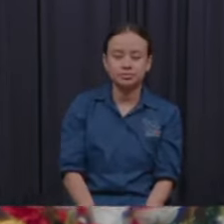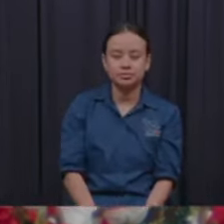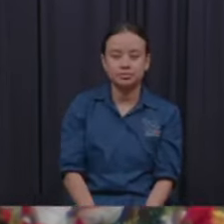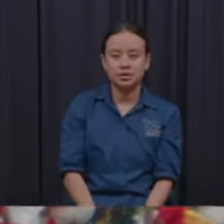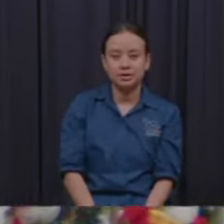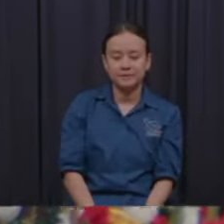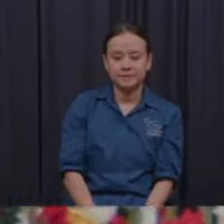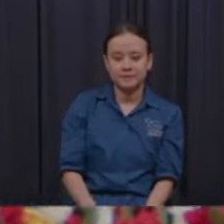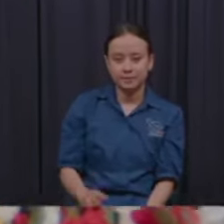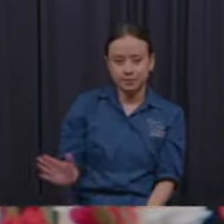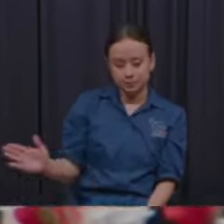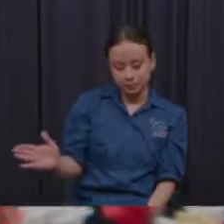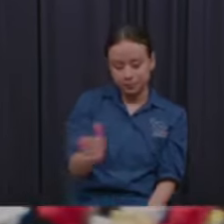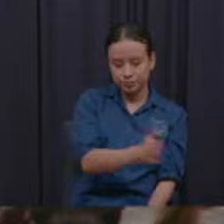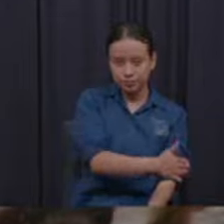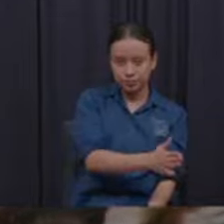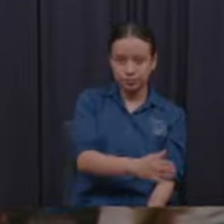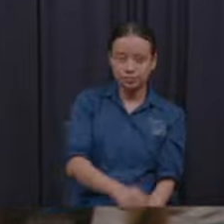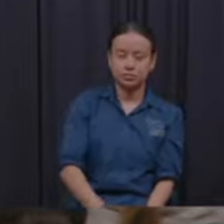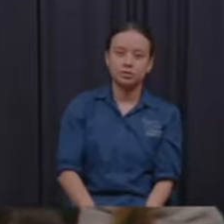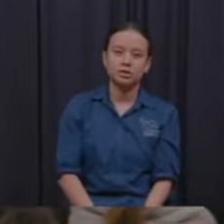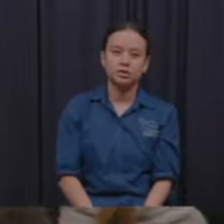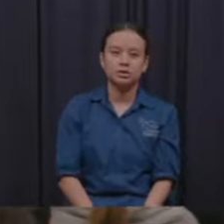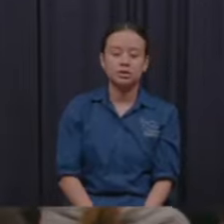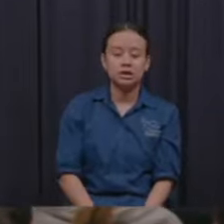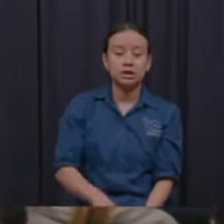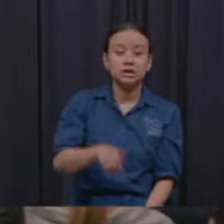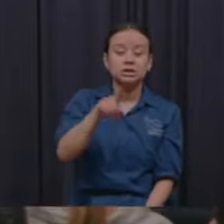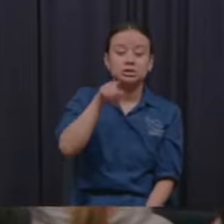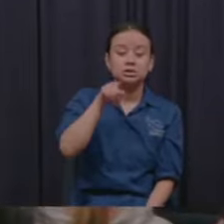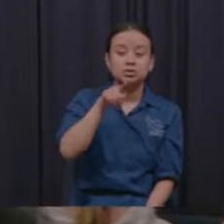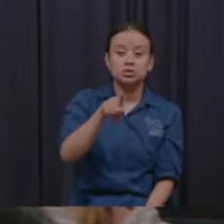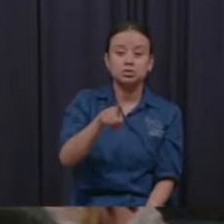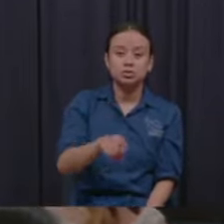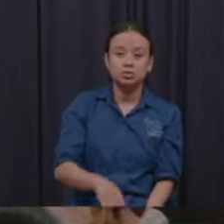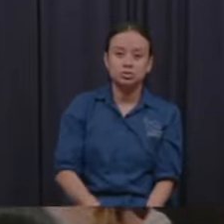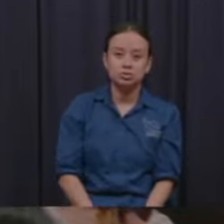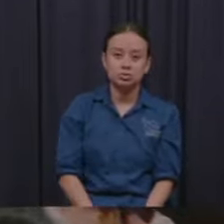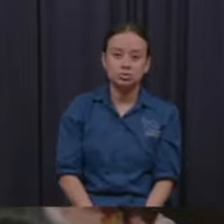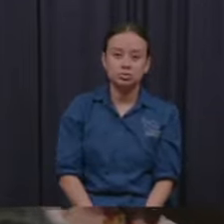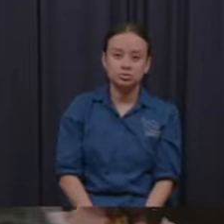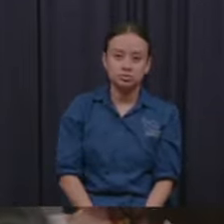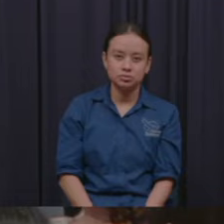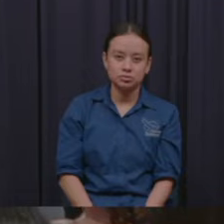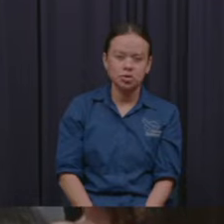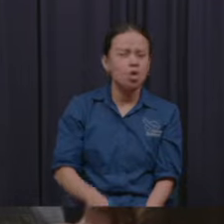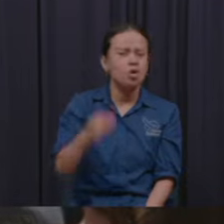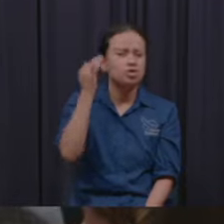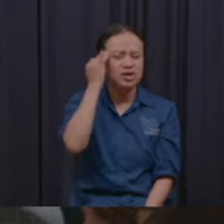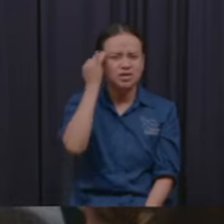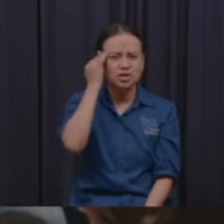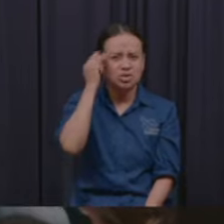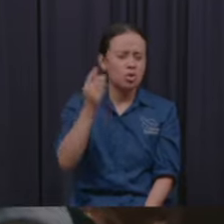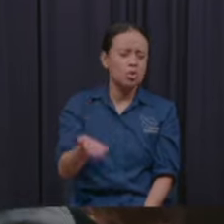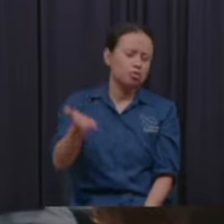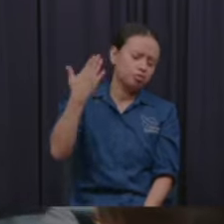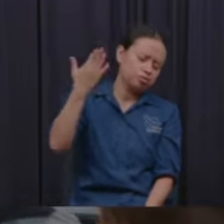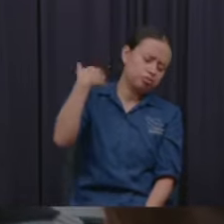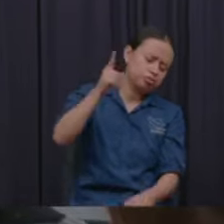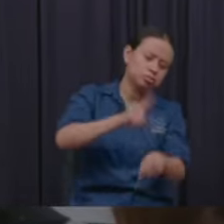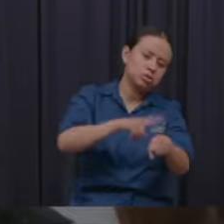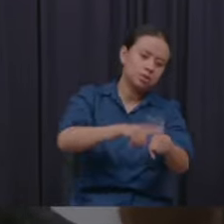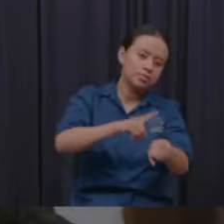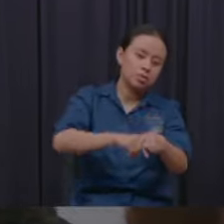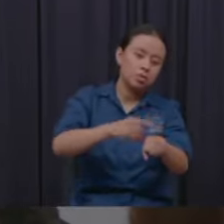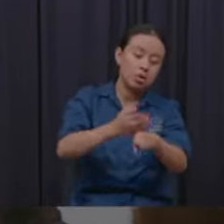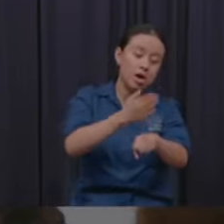en esto, hermano, mire, si uno revisara, uno diría, pero esa es la ley. Pero usted conoce que hubo un tiempo antes de la ley, y